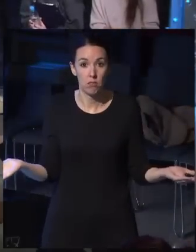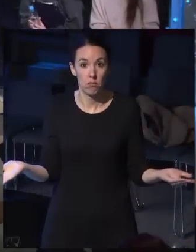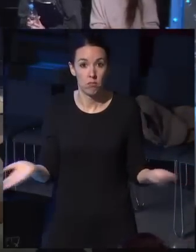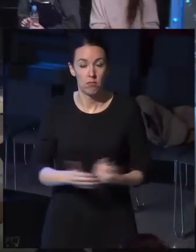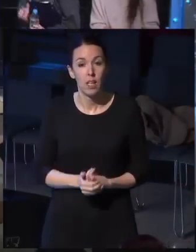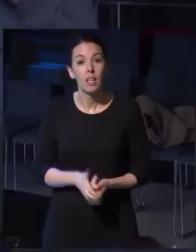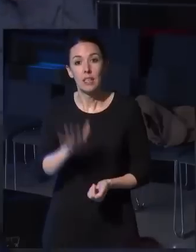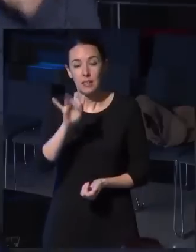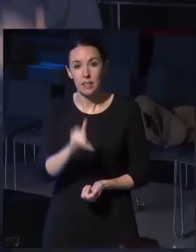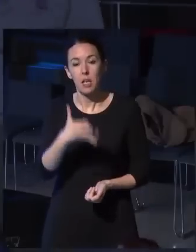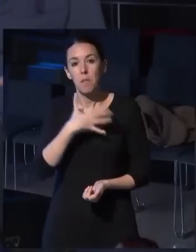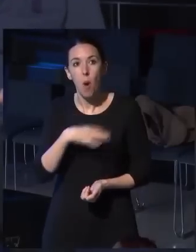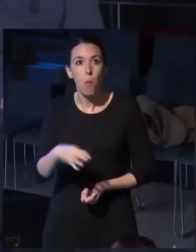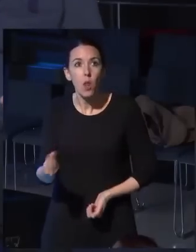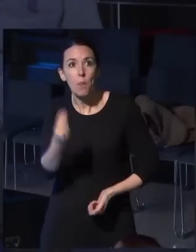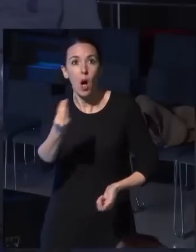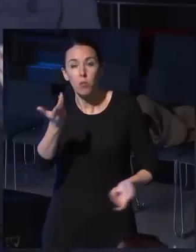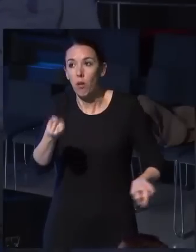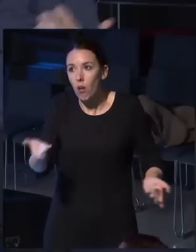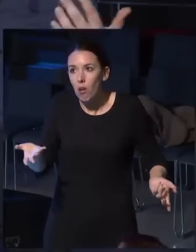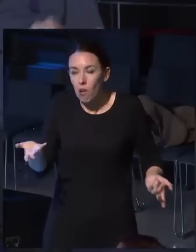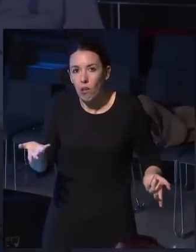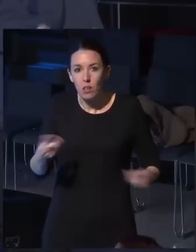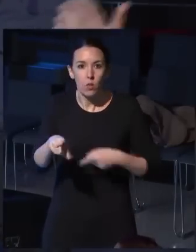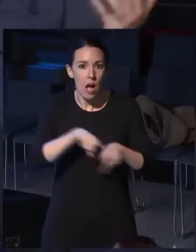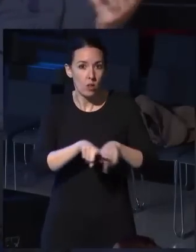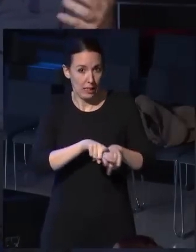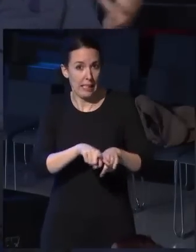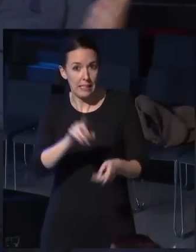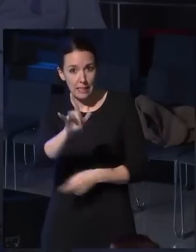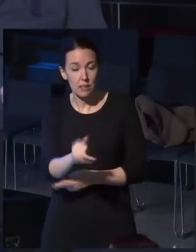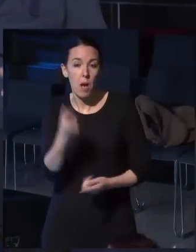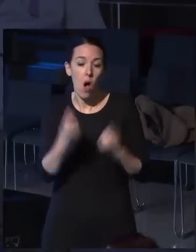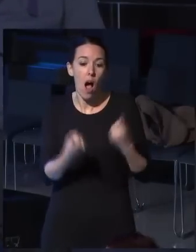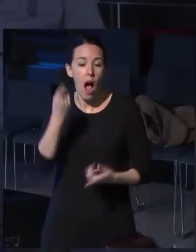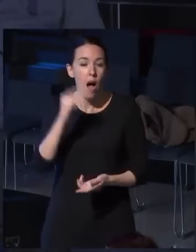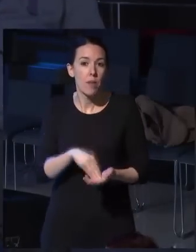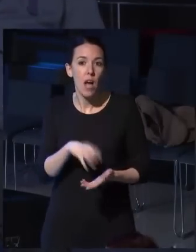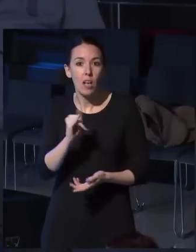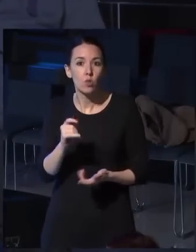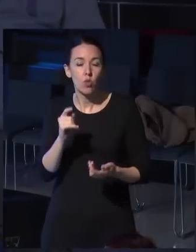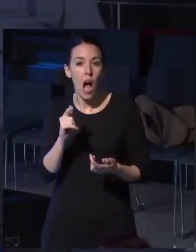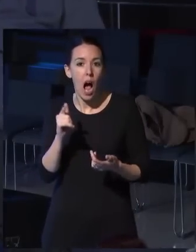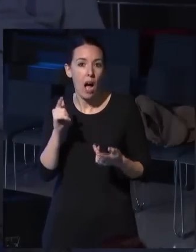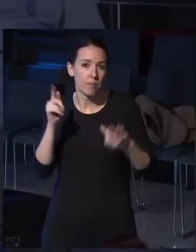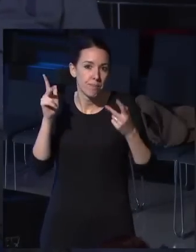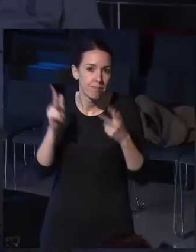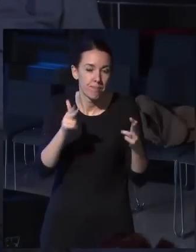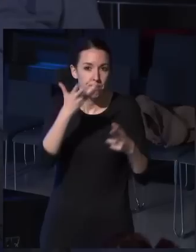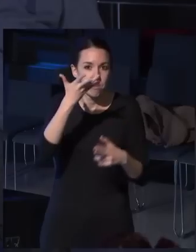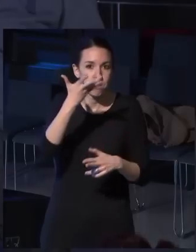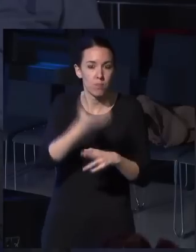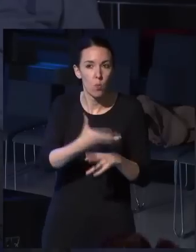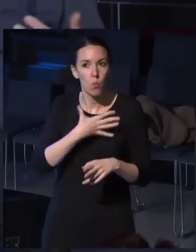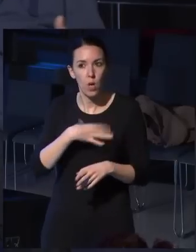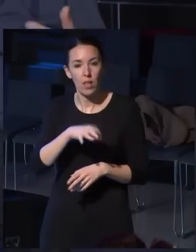Entonces, siempre lo puedo hacer mejor. Entonces ellos tienen una cosa crítica. Lo que sí es verdad es que a veces hay una toma que ellas se pueden encontrar muy...